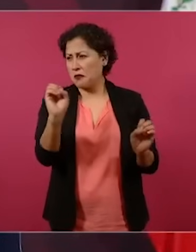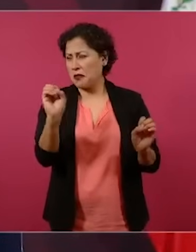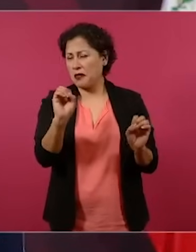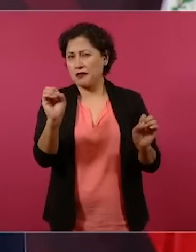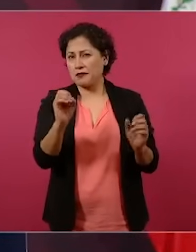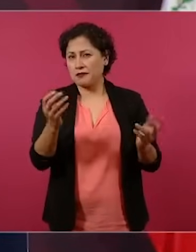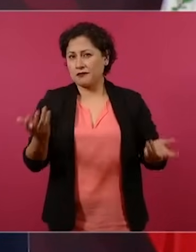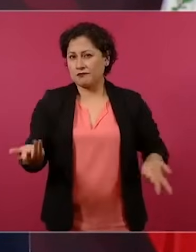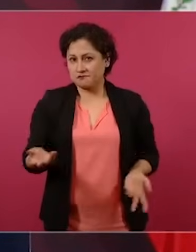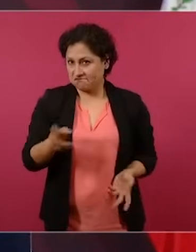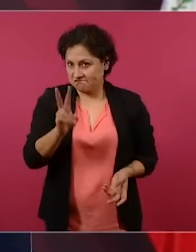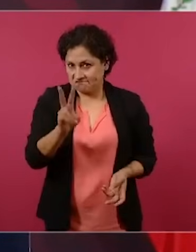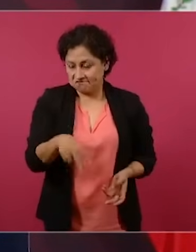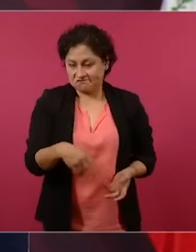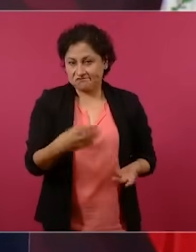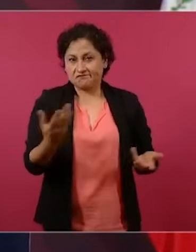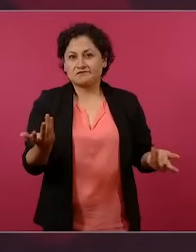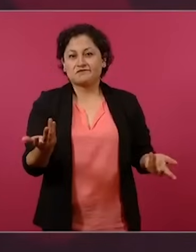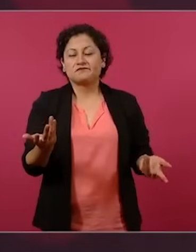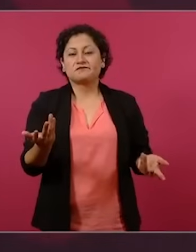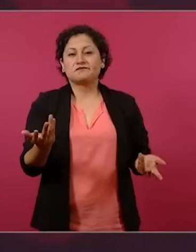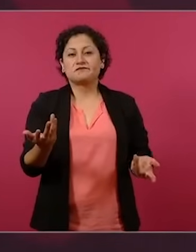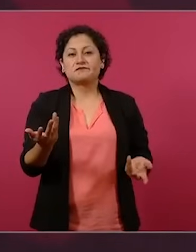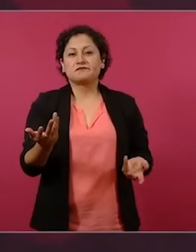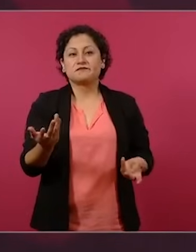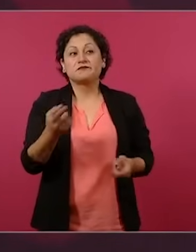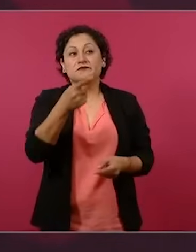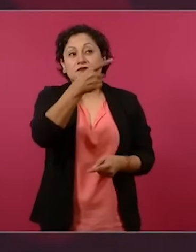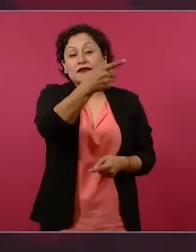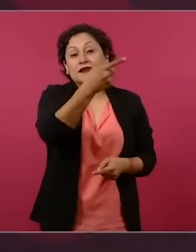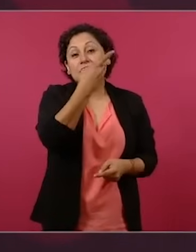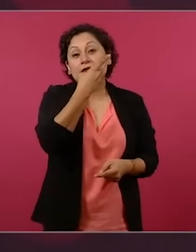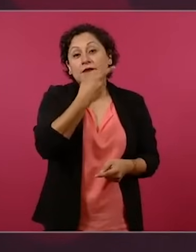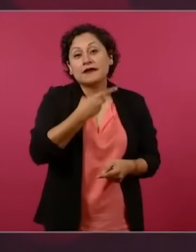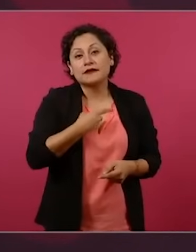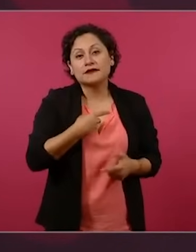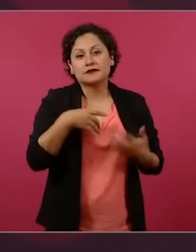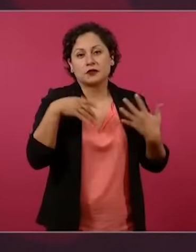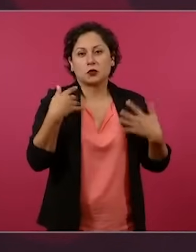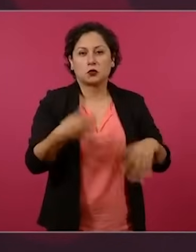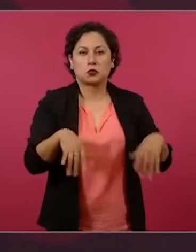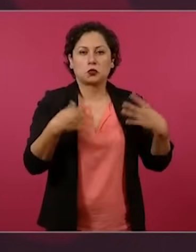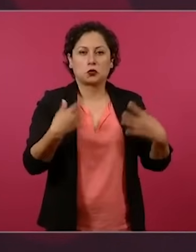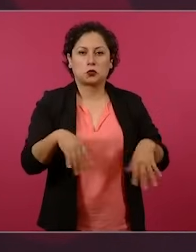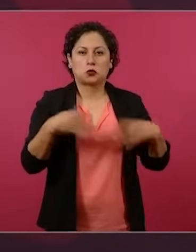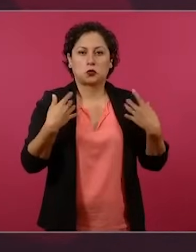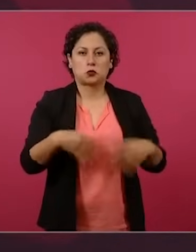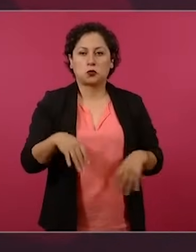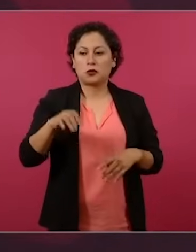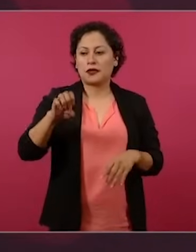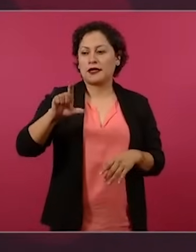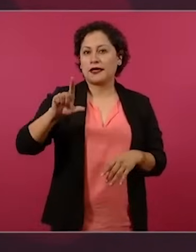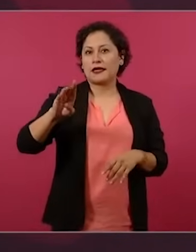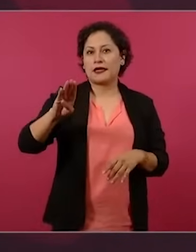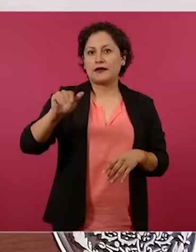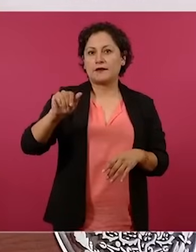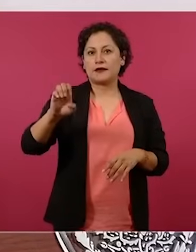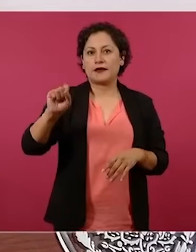y que le había llegado a decir el Bester,